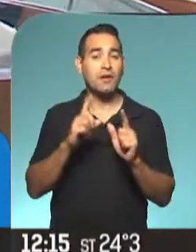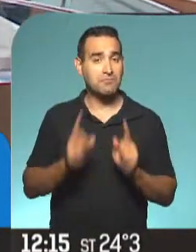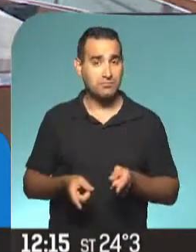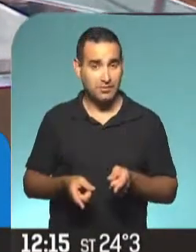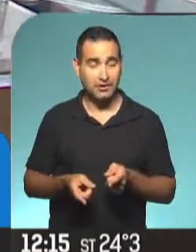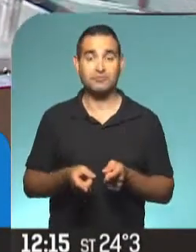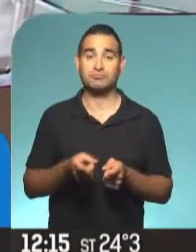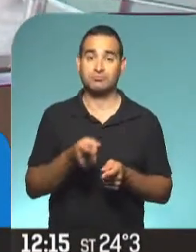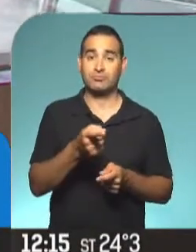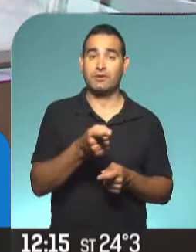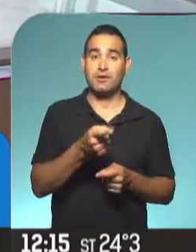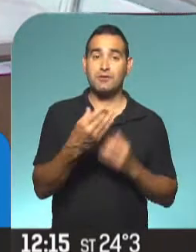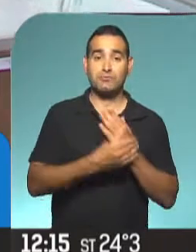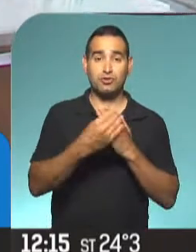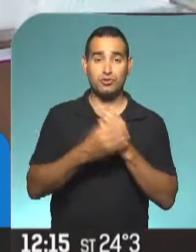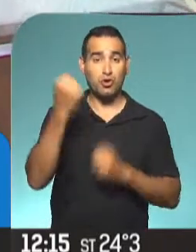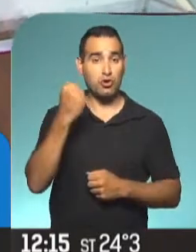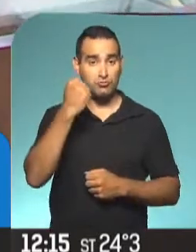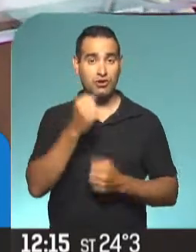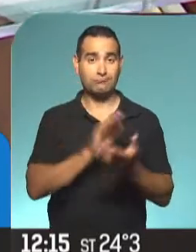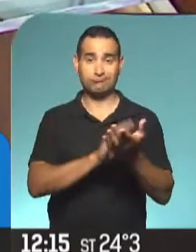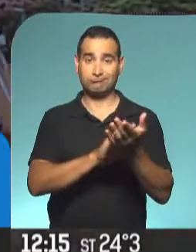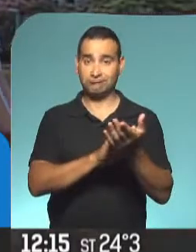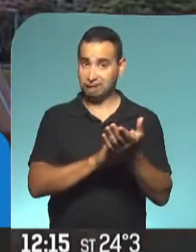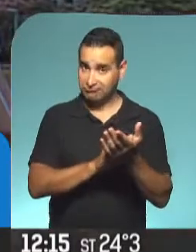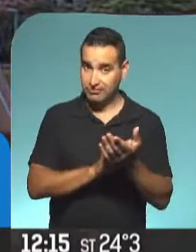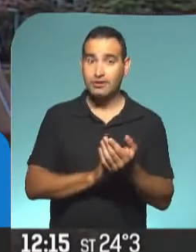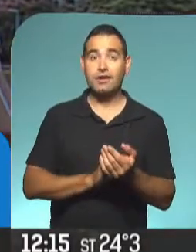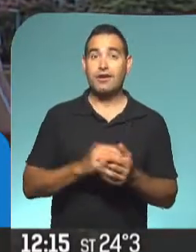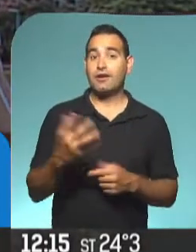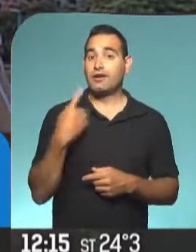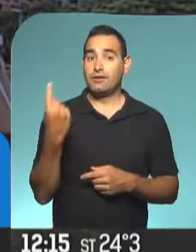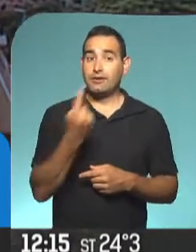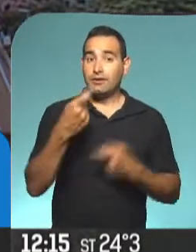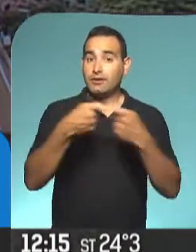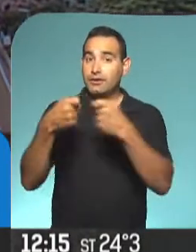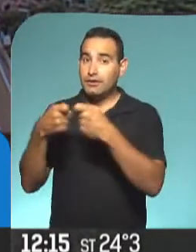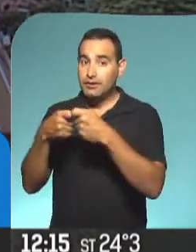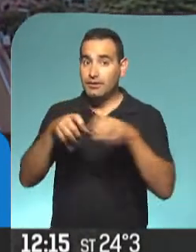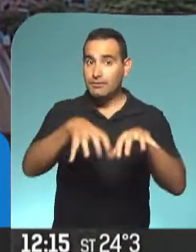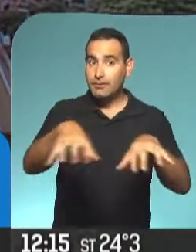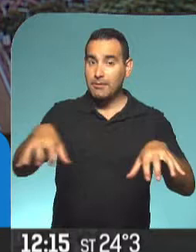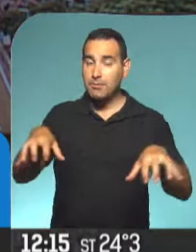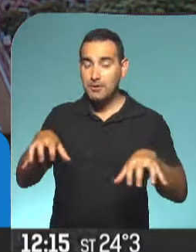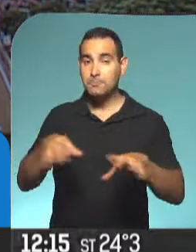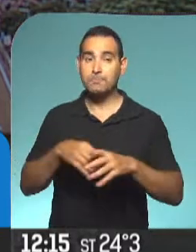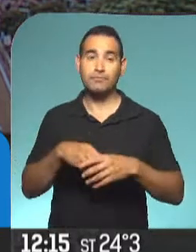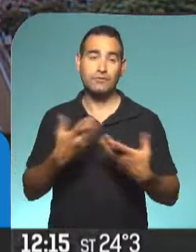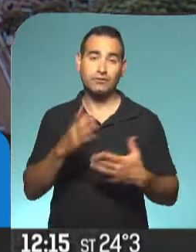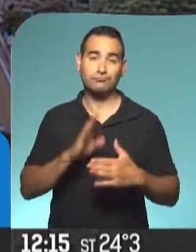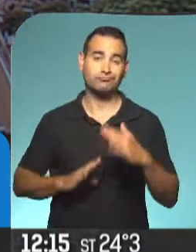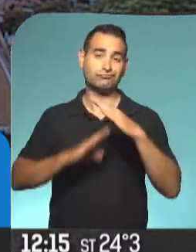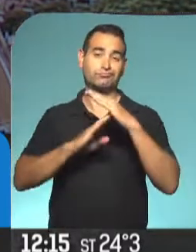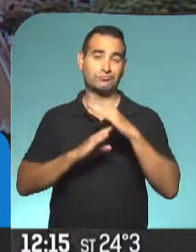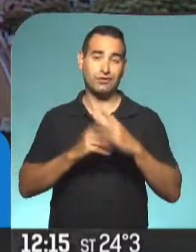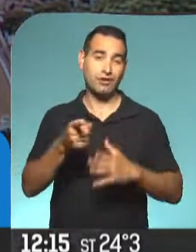¿no?, que recibió el ministro de Economía, que para los CEOs de las diferentes empresas, recordemos que muchos de los principales cabezas de